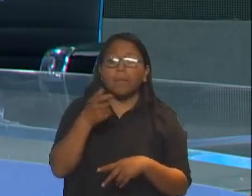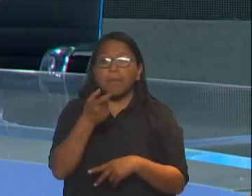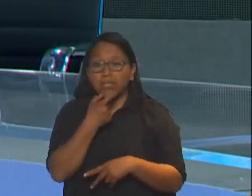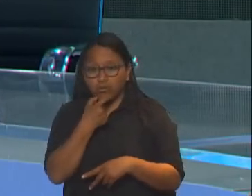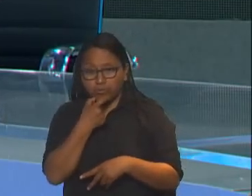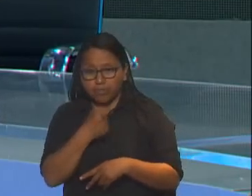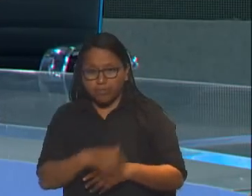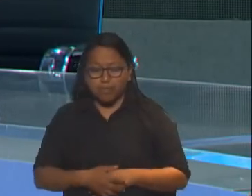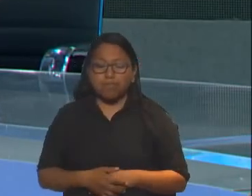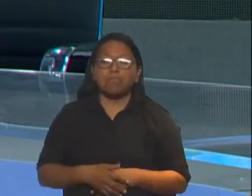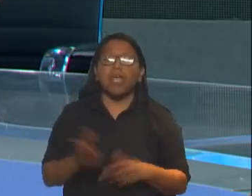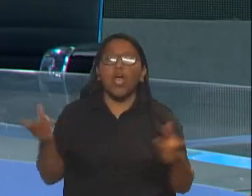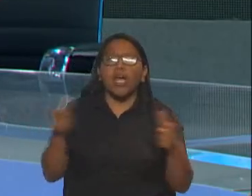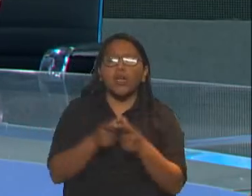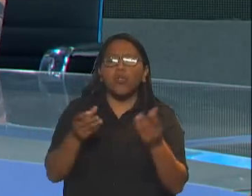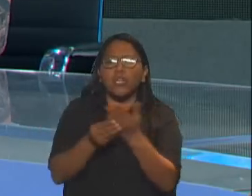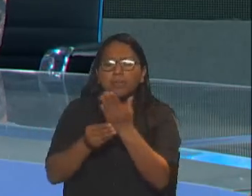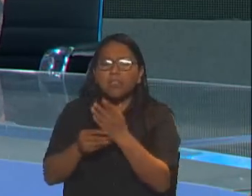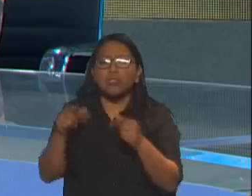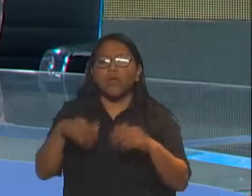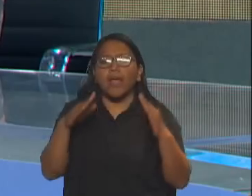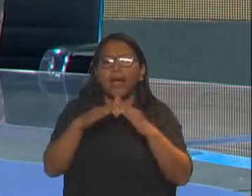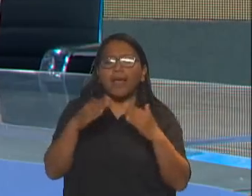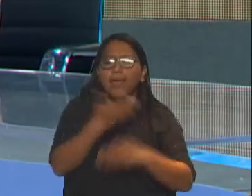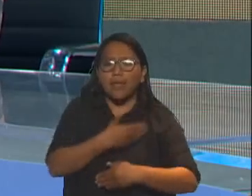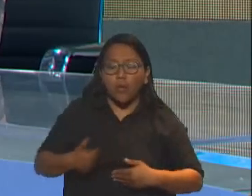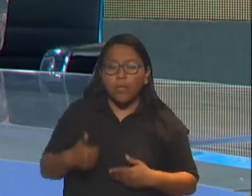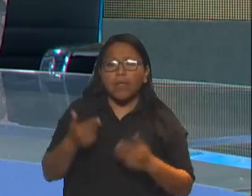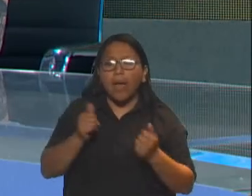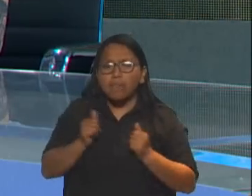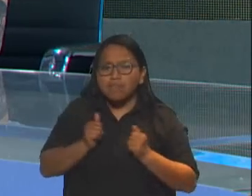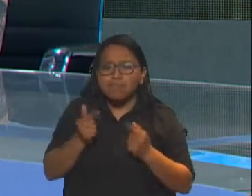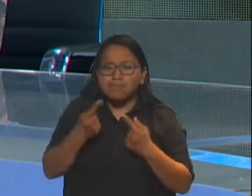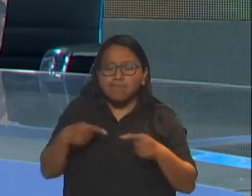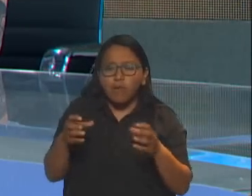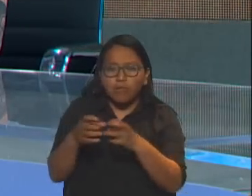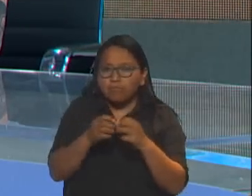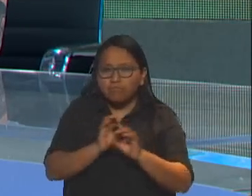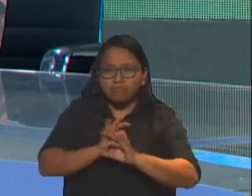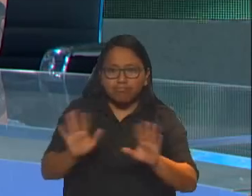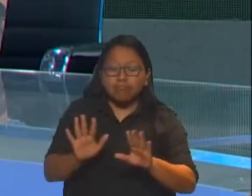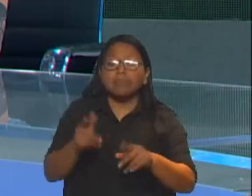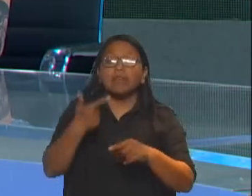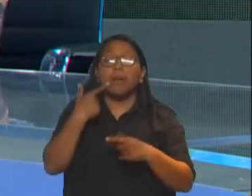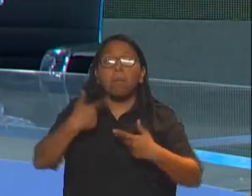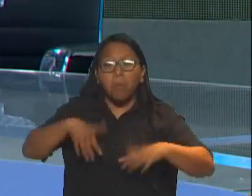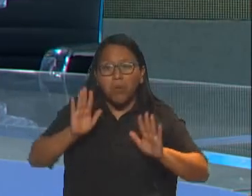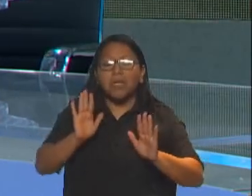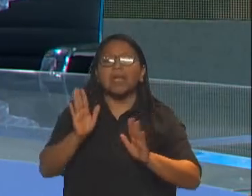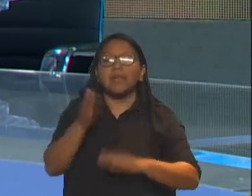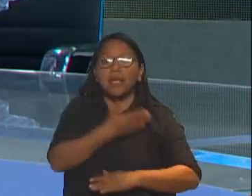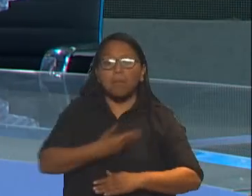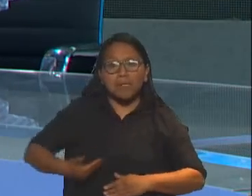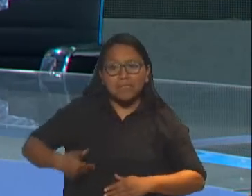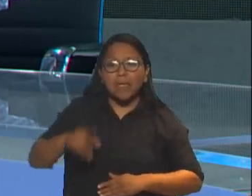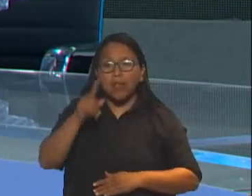a la reunión de gabinete en casa de gobierno estamos expectantes cuando culmine este encuentro todo indica que podría llegar a hablar el presidente alberto